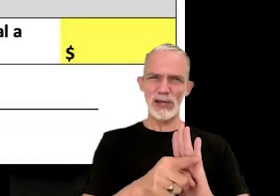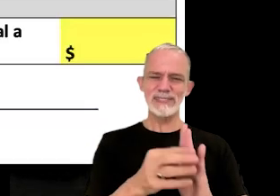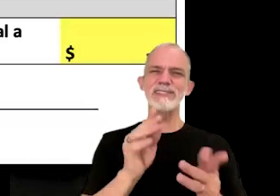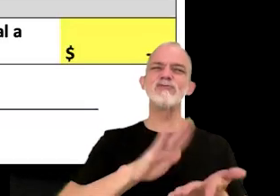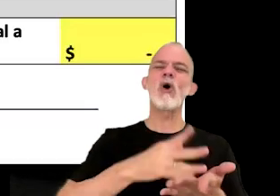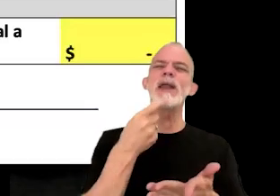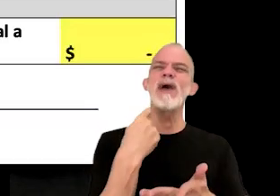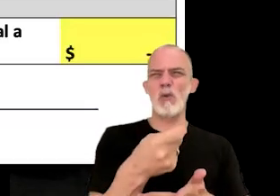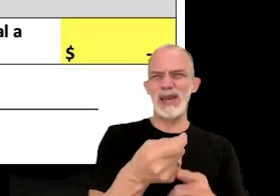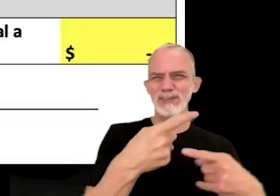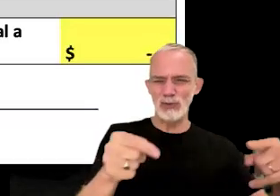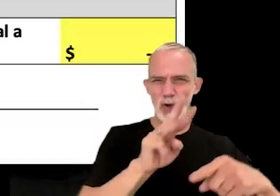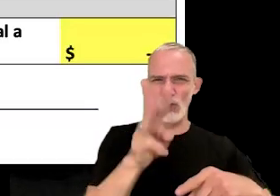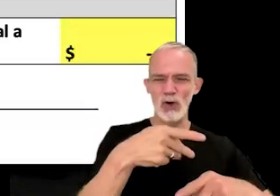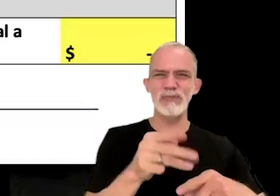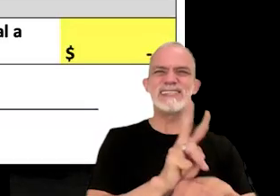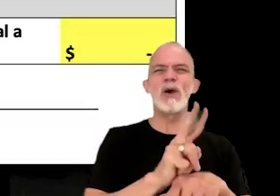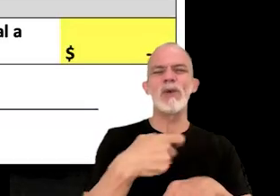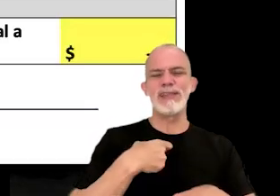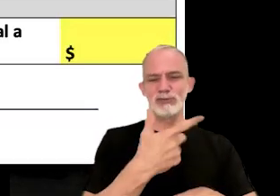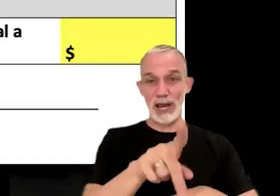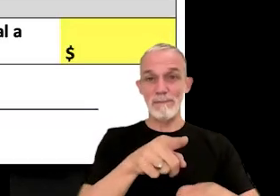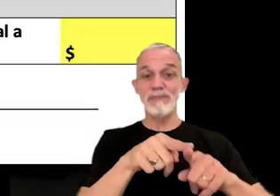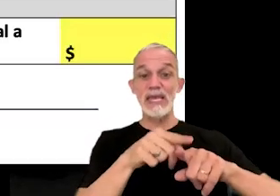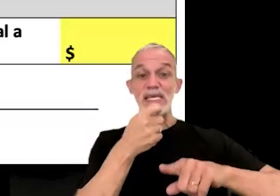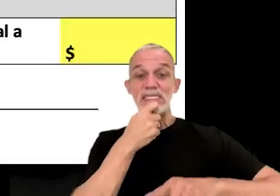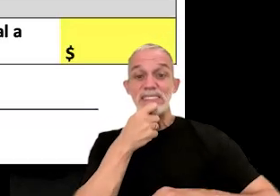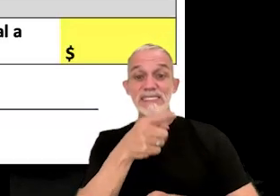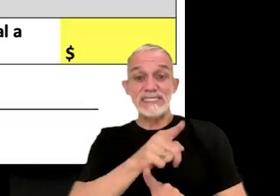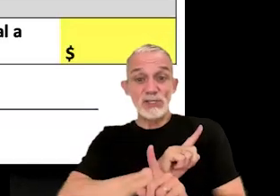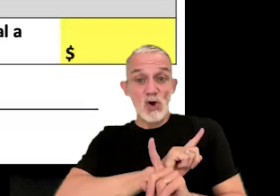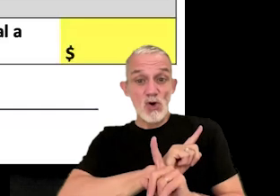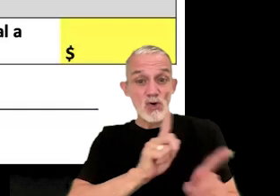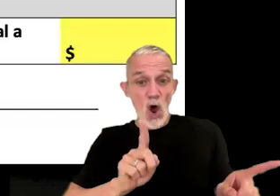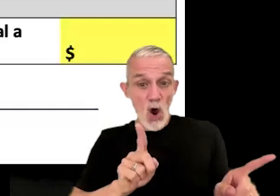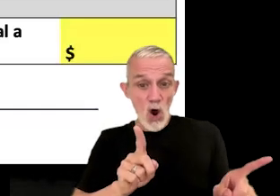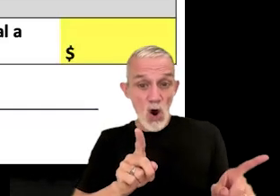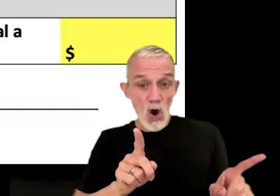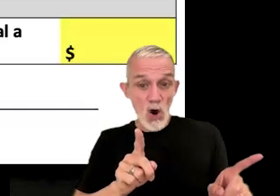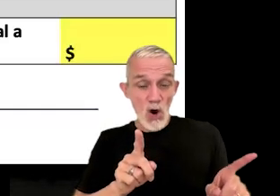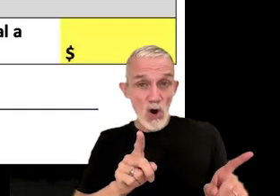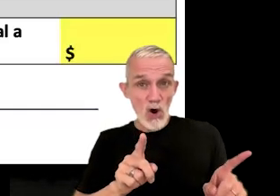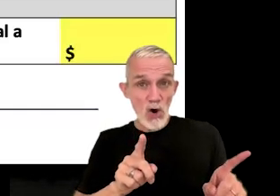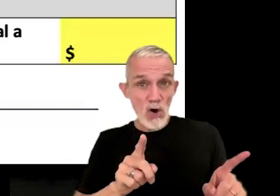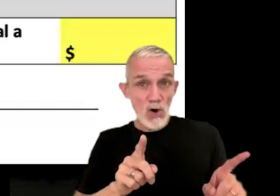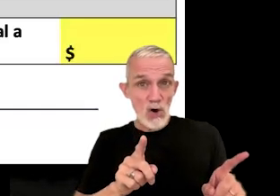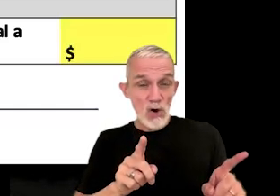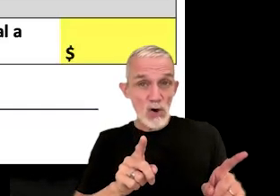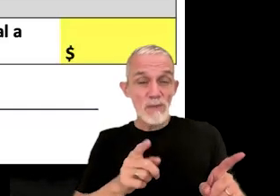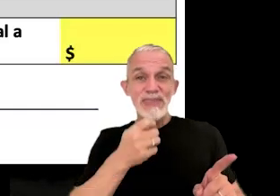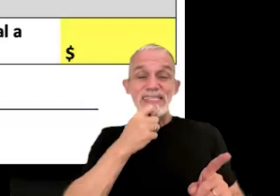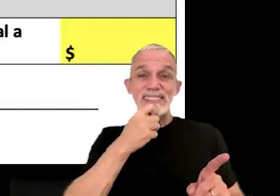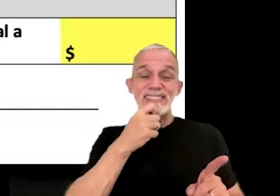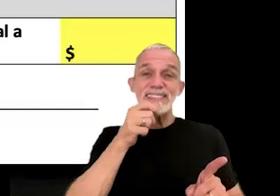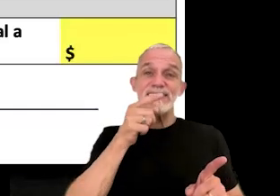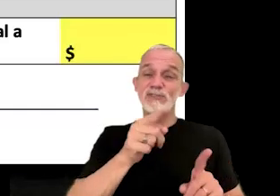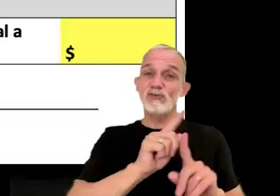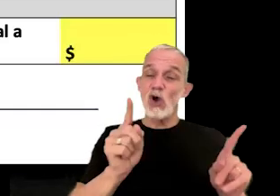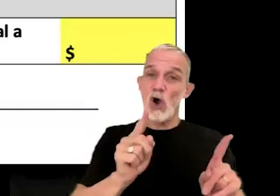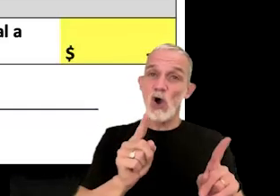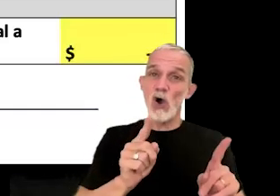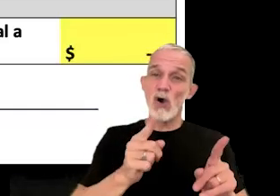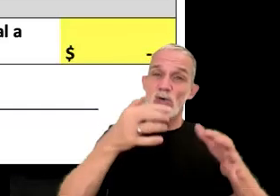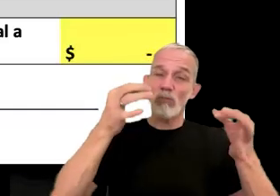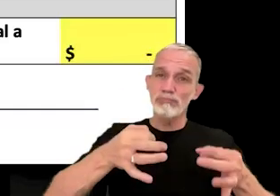social. Ahora, si no hubiese sido si no hubiesen sido todas